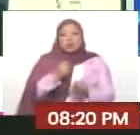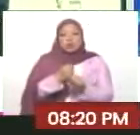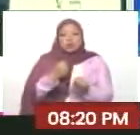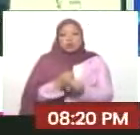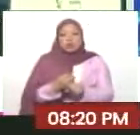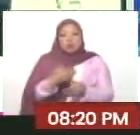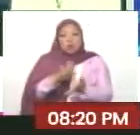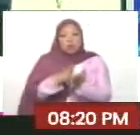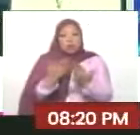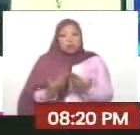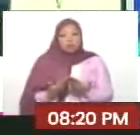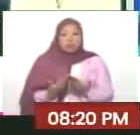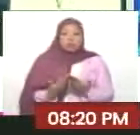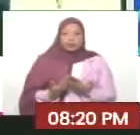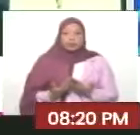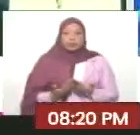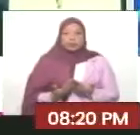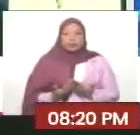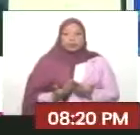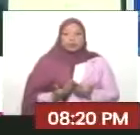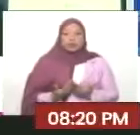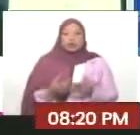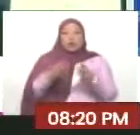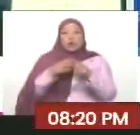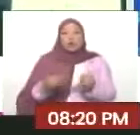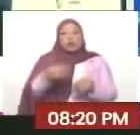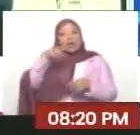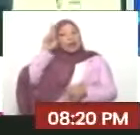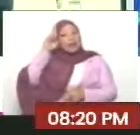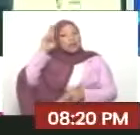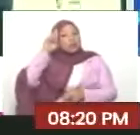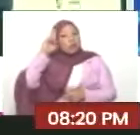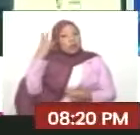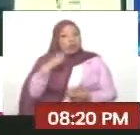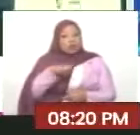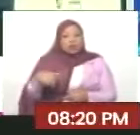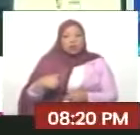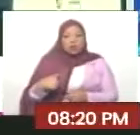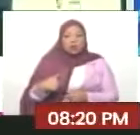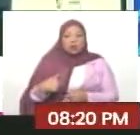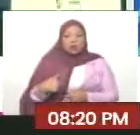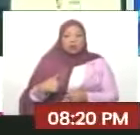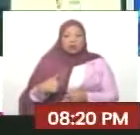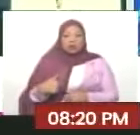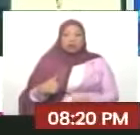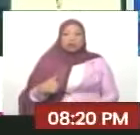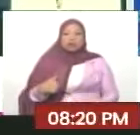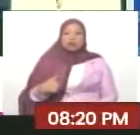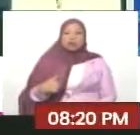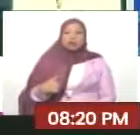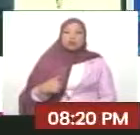tenemos los documentos, tenemos toda la razón de nuestra parte y